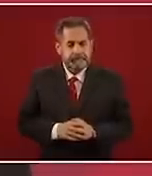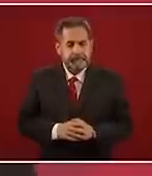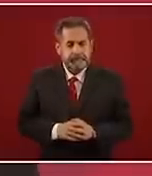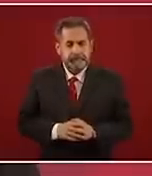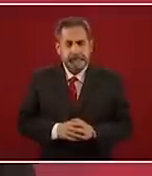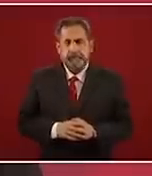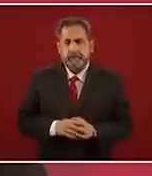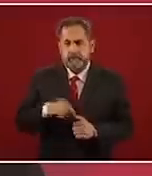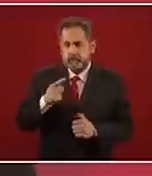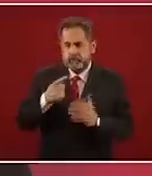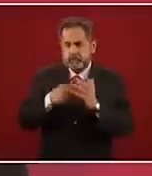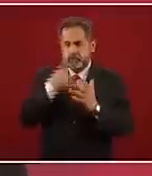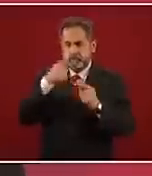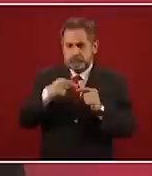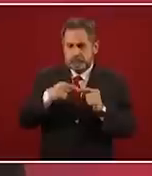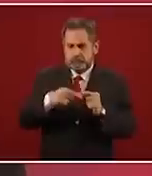esta ocasión,